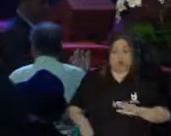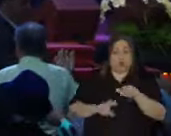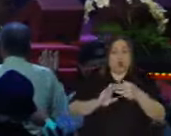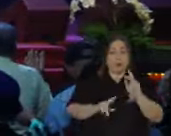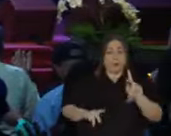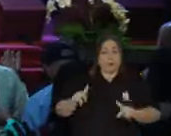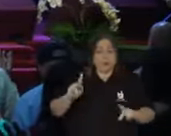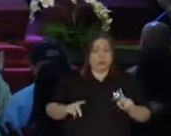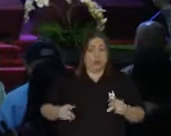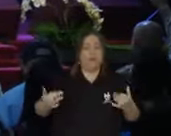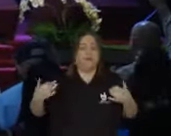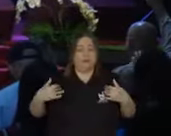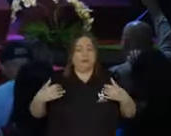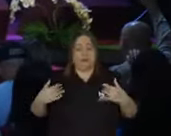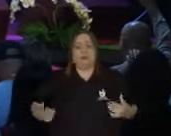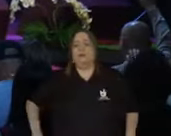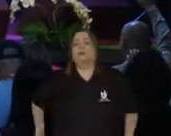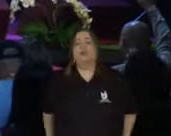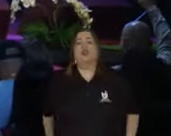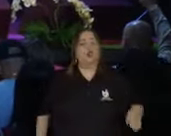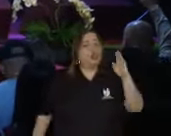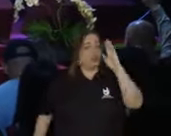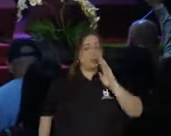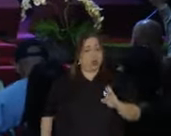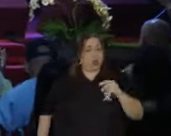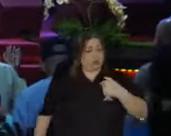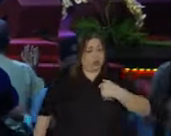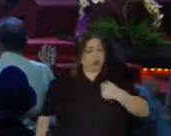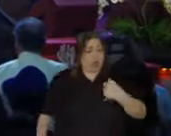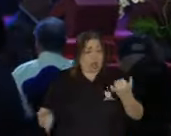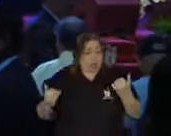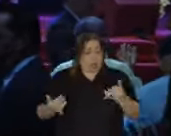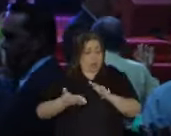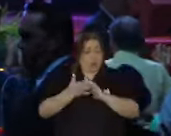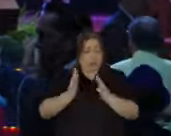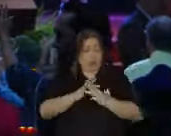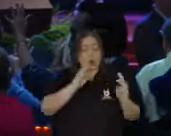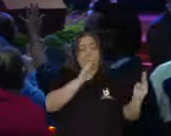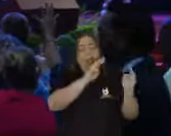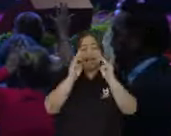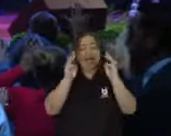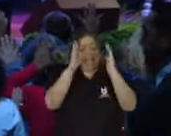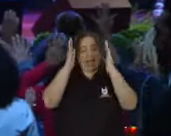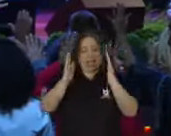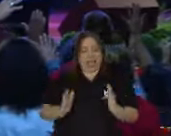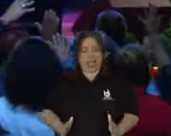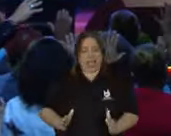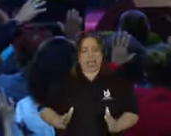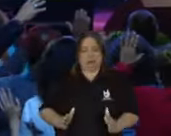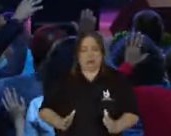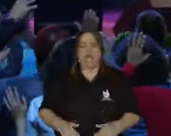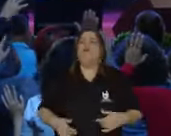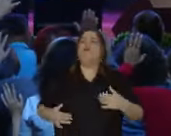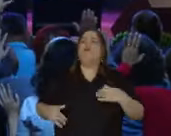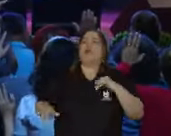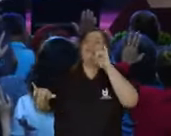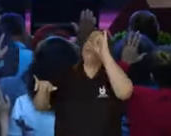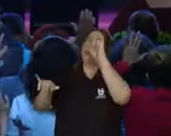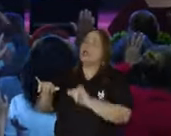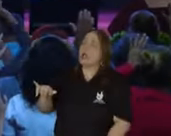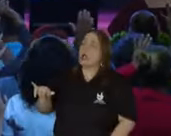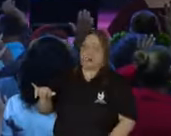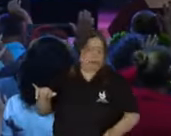tome su lugar. Su lugar de guerrero. Oh, nos sometemos a Dios. Resistimos al diablo. Y él